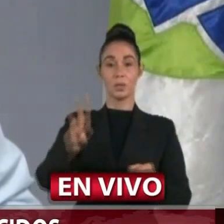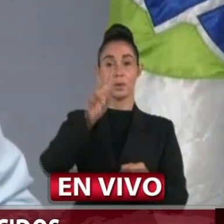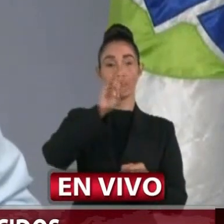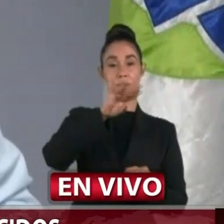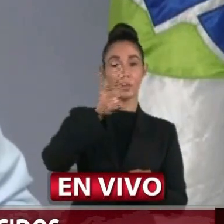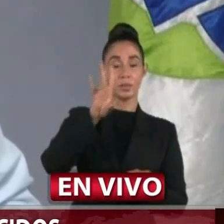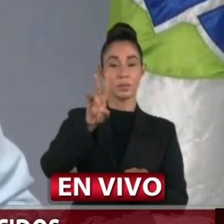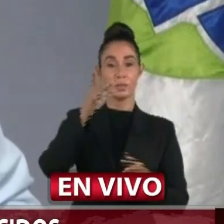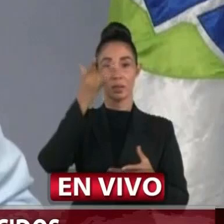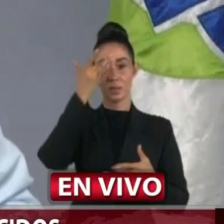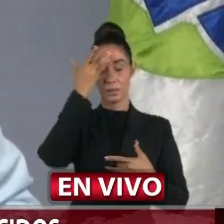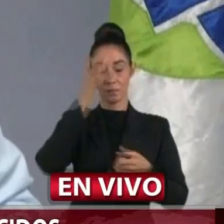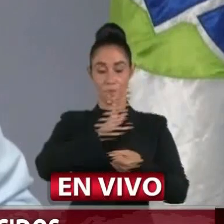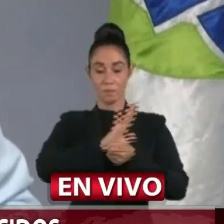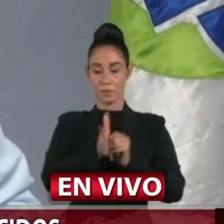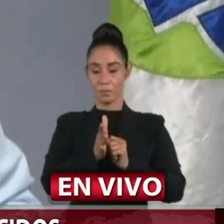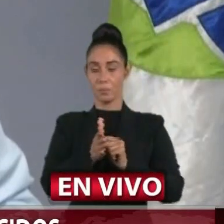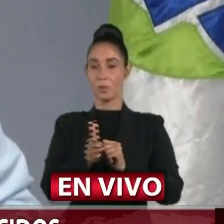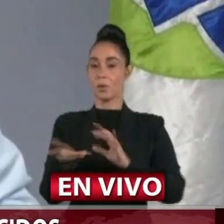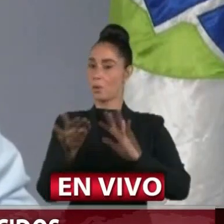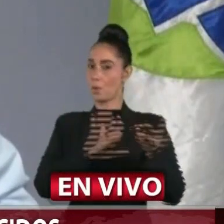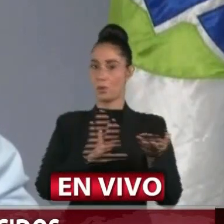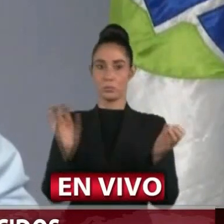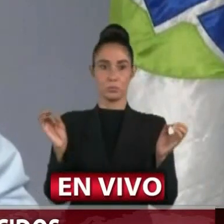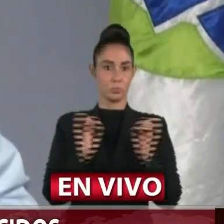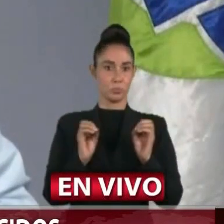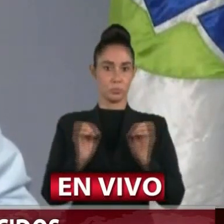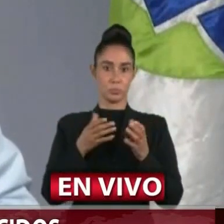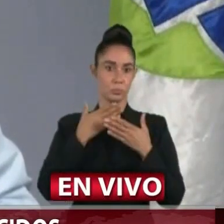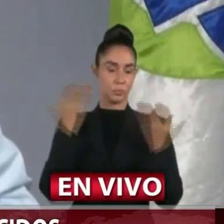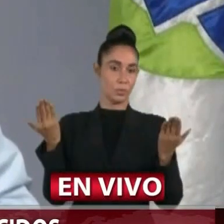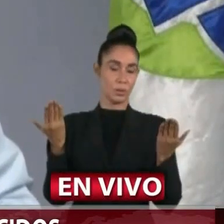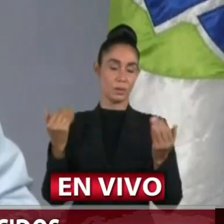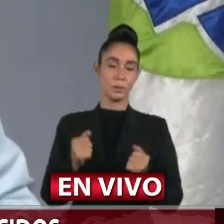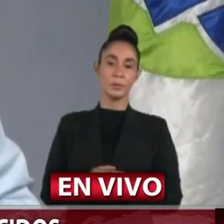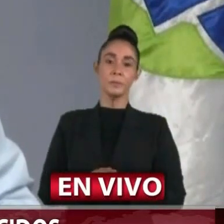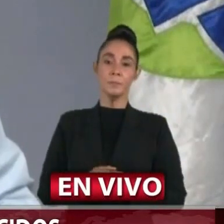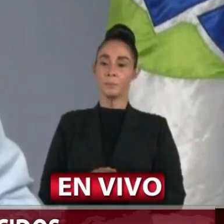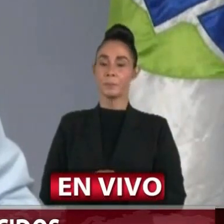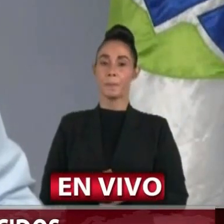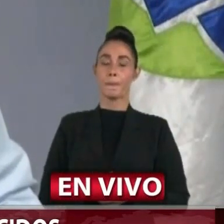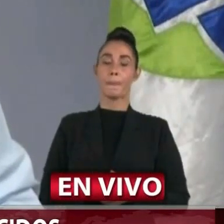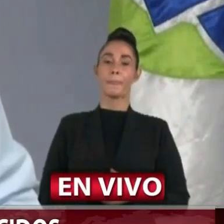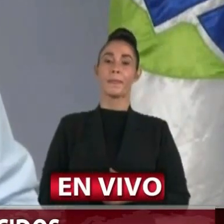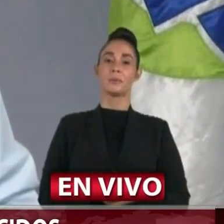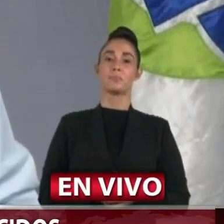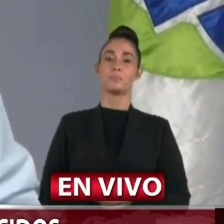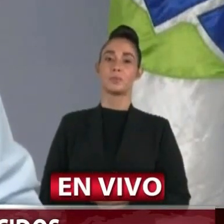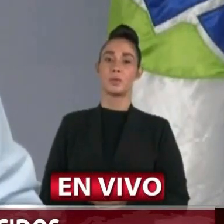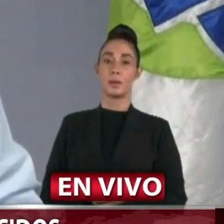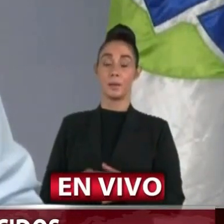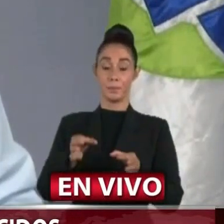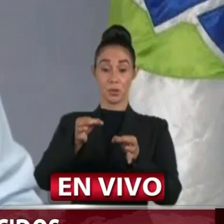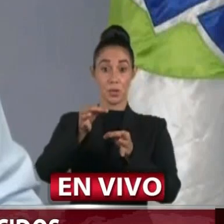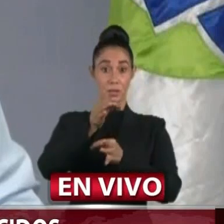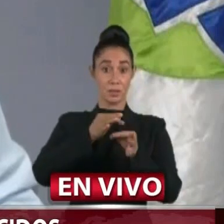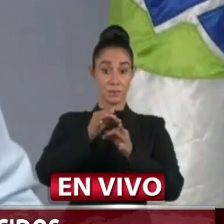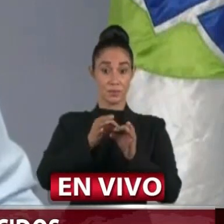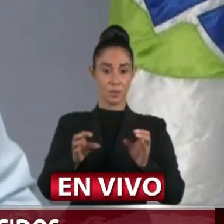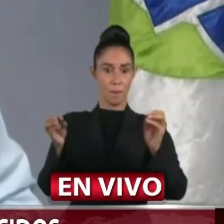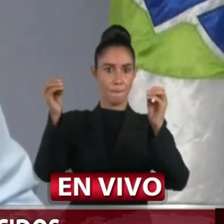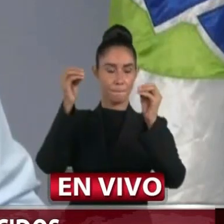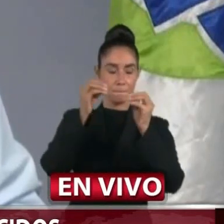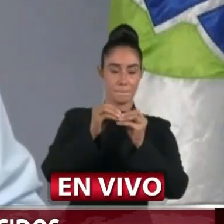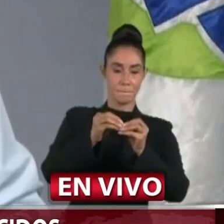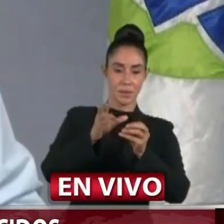27 casos sin fallecimiento. Y esto es importante cuando la provincia que tiene la mayor tasa de